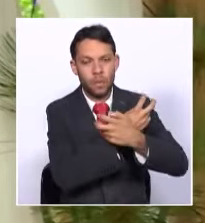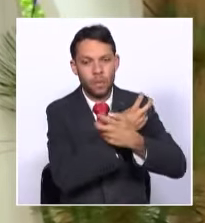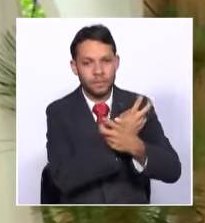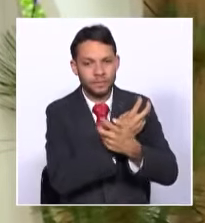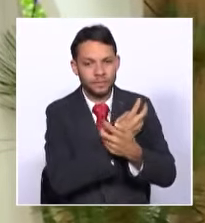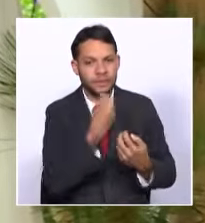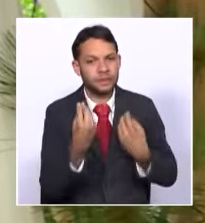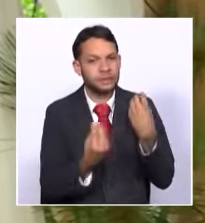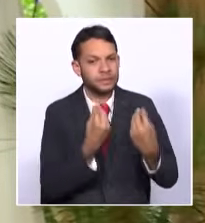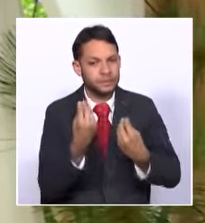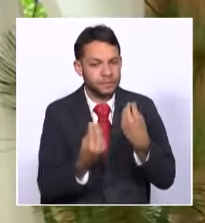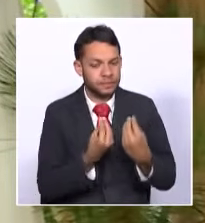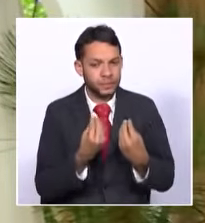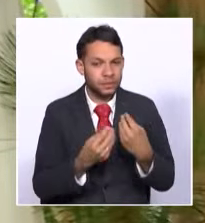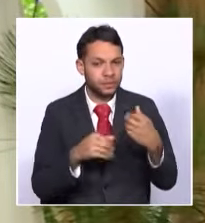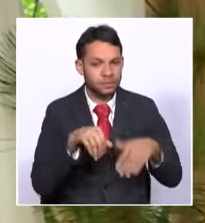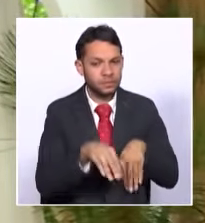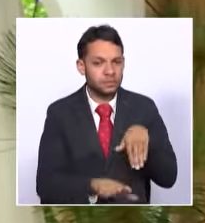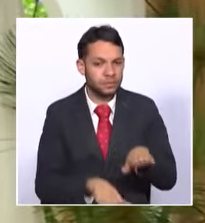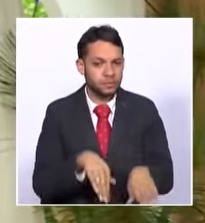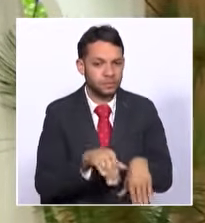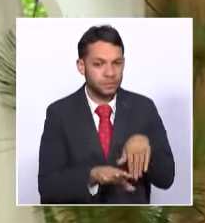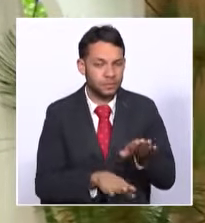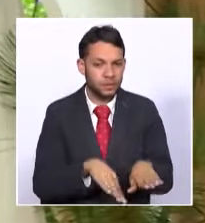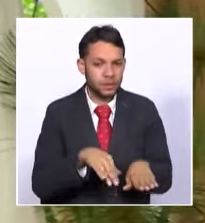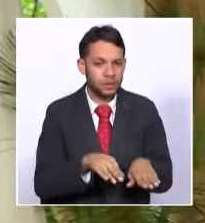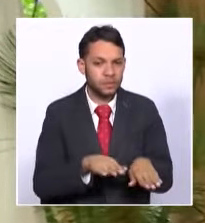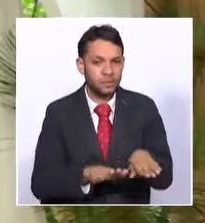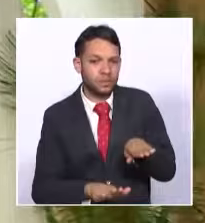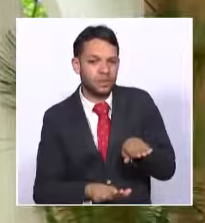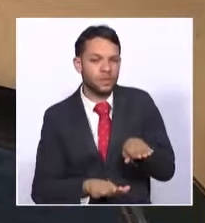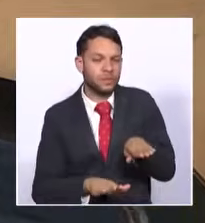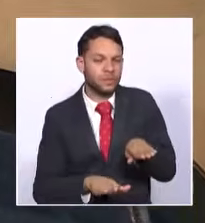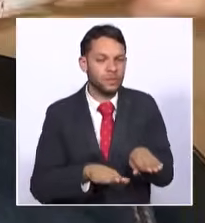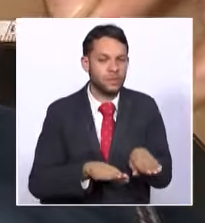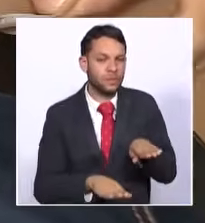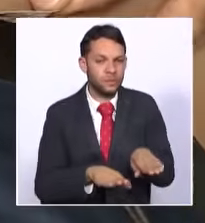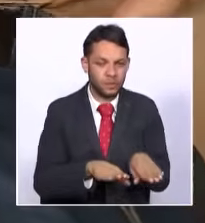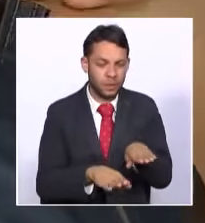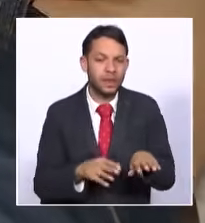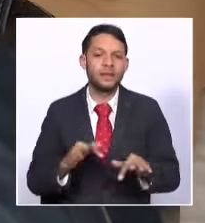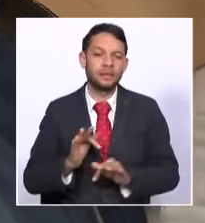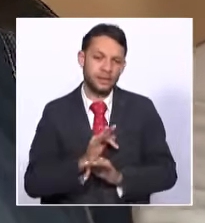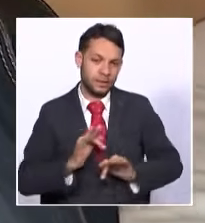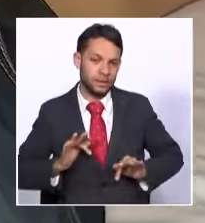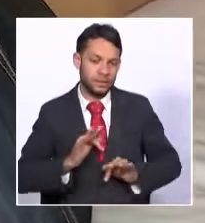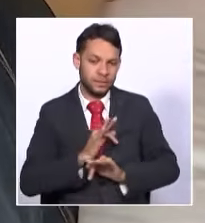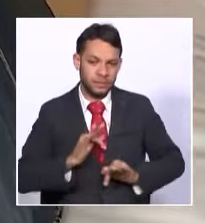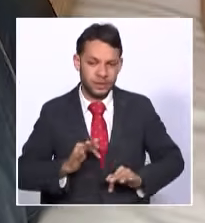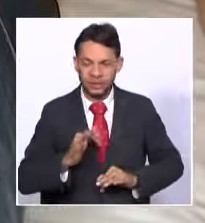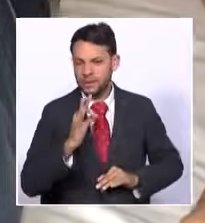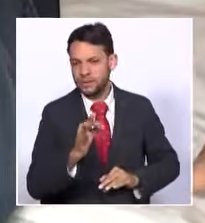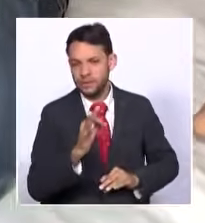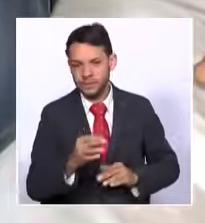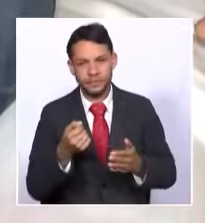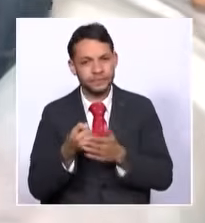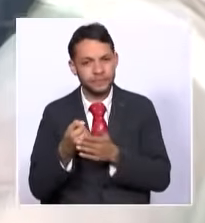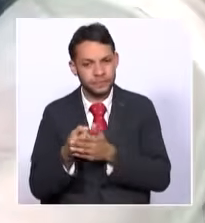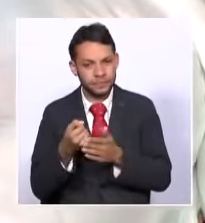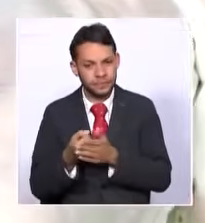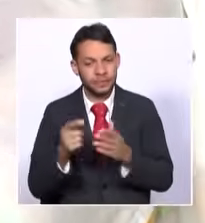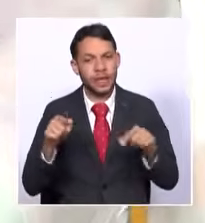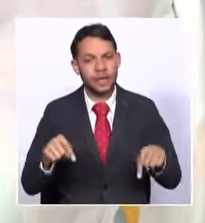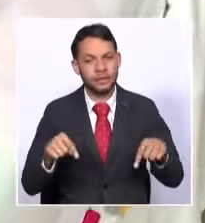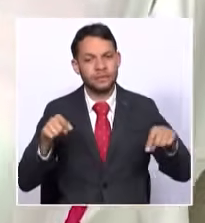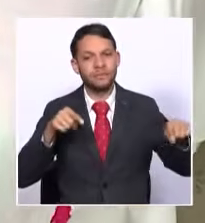hago si tengo un pie más largo que el otro? Es muy sencillo el tratamiento y el doctor Jorge Enrique siempre lo recalca en los